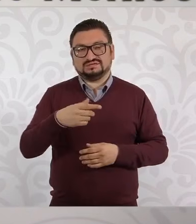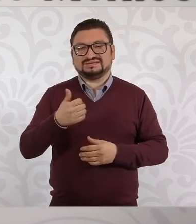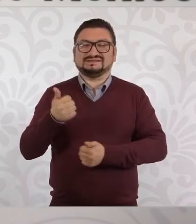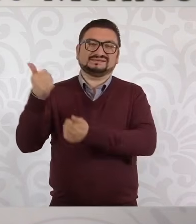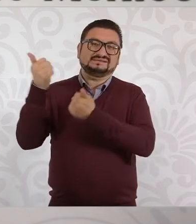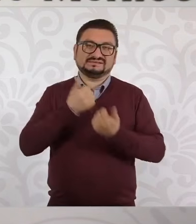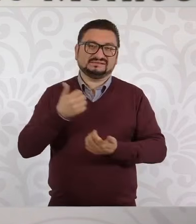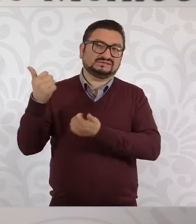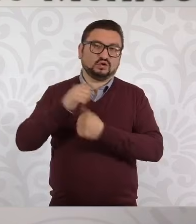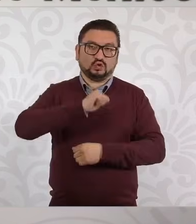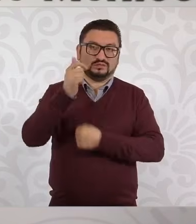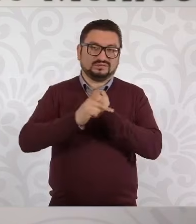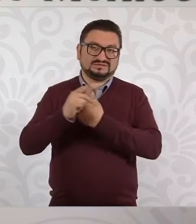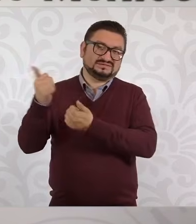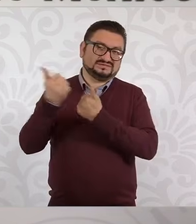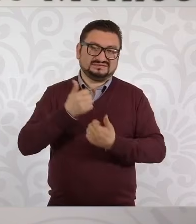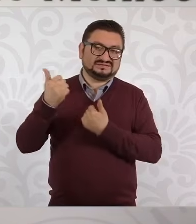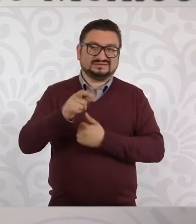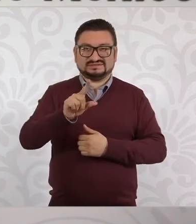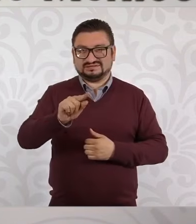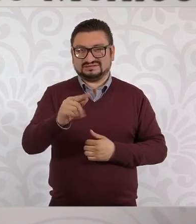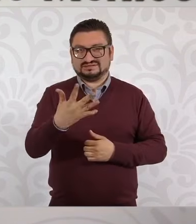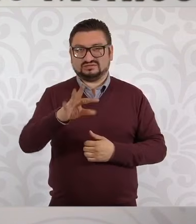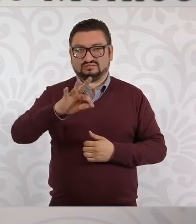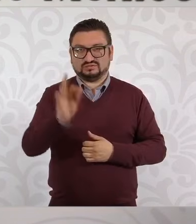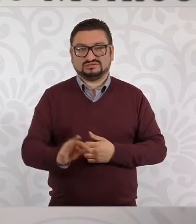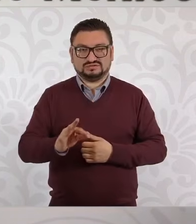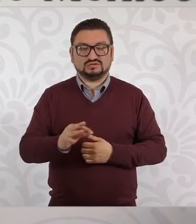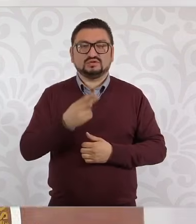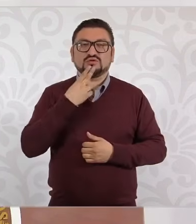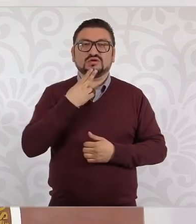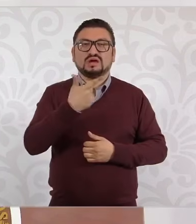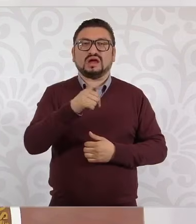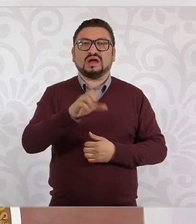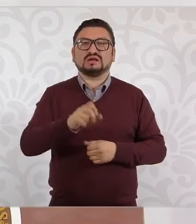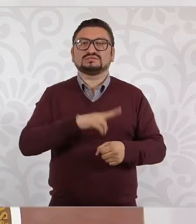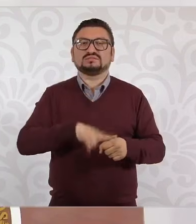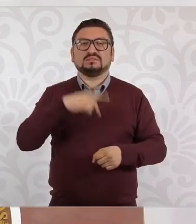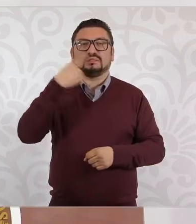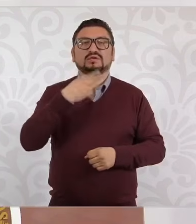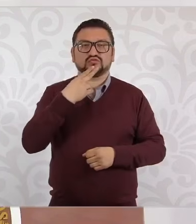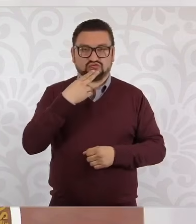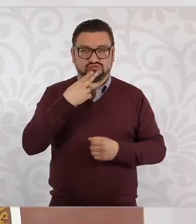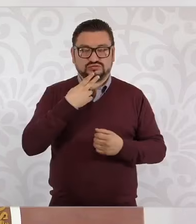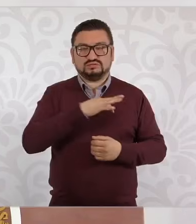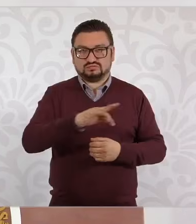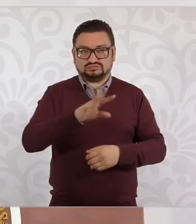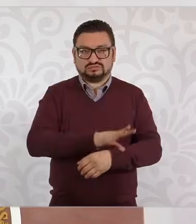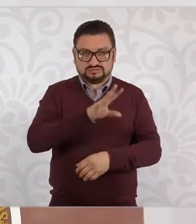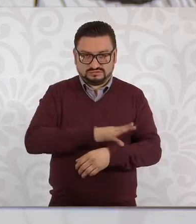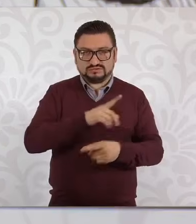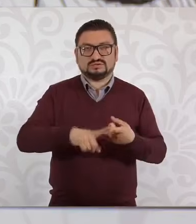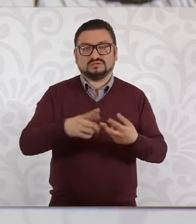importamos 75% del gas que usamos. ¿Para qué se usa el gas natural? Para generar electricidad,